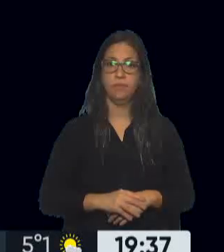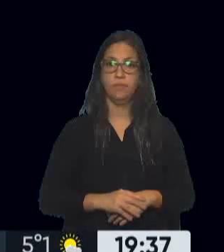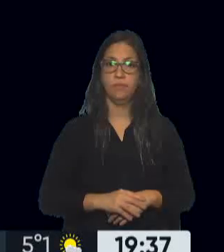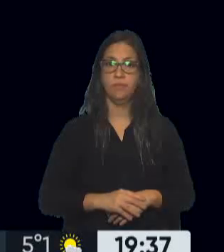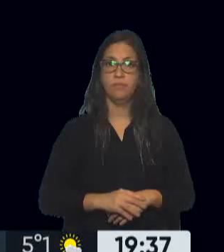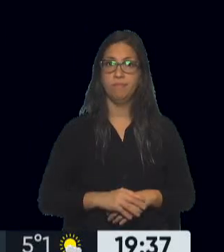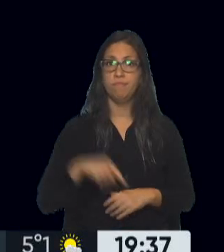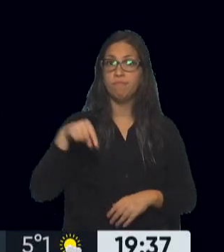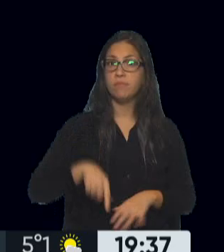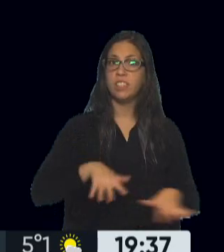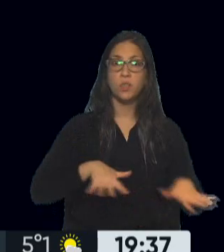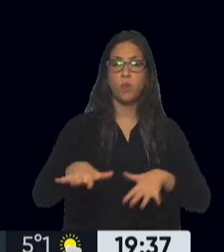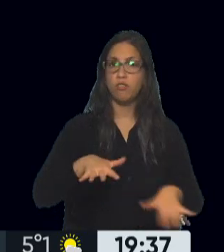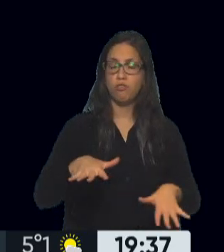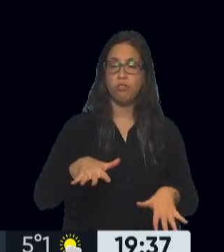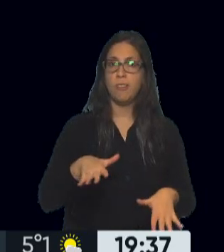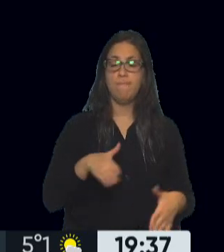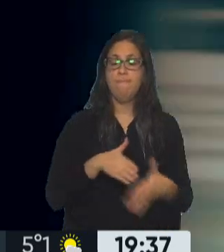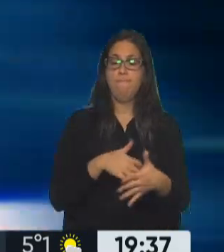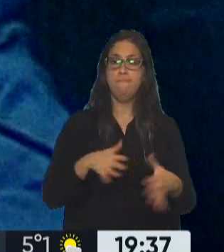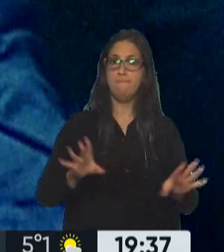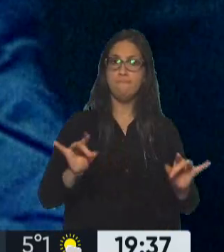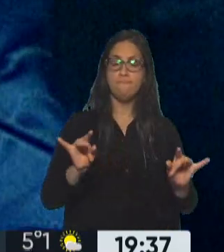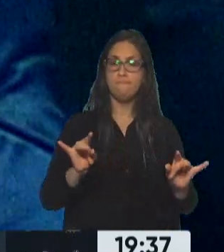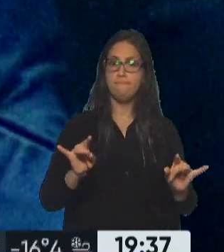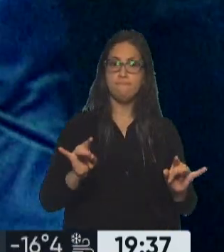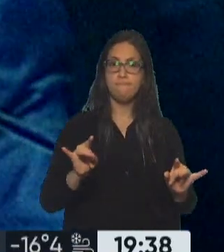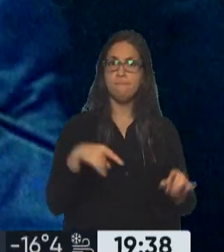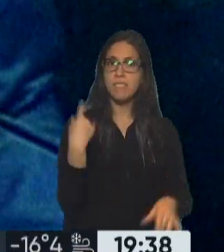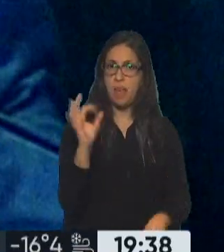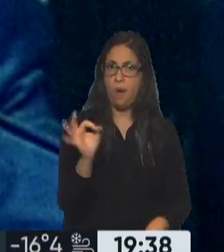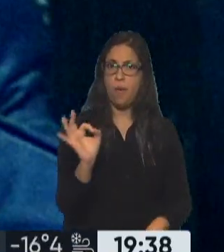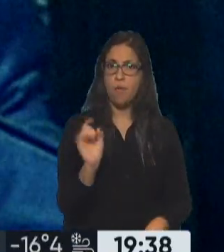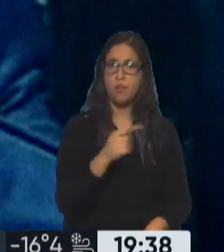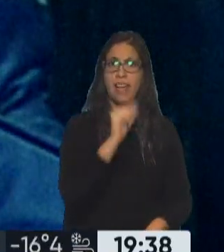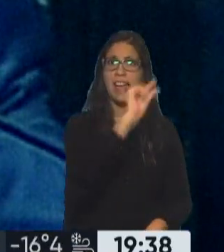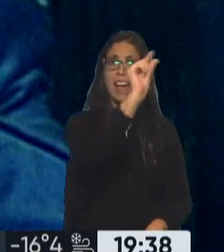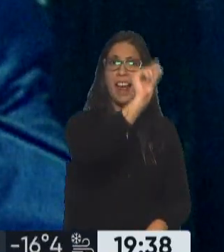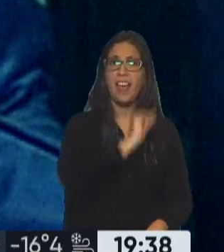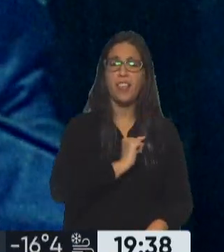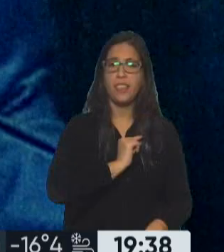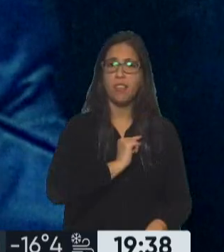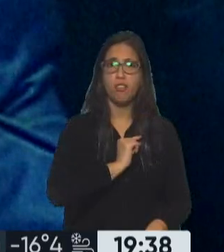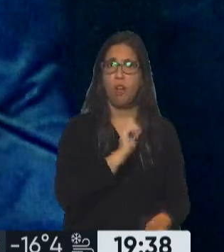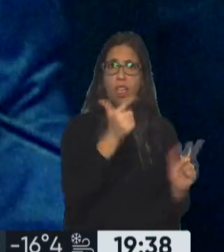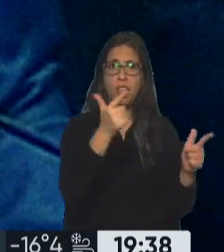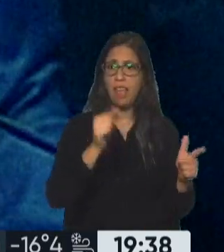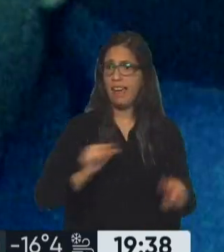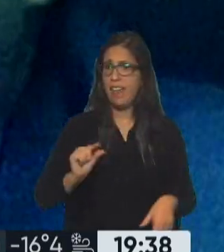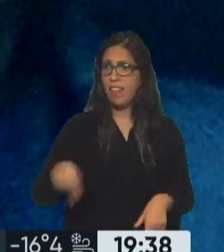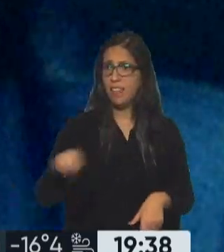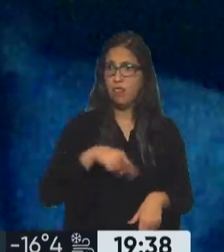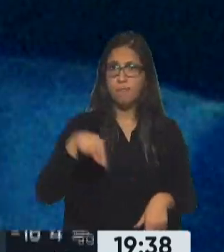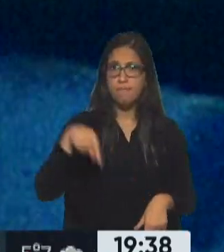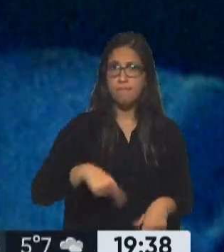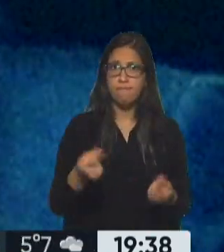Estamos en una situación límite, lo sabemos. No tenemos crédito externo ni crédito interno.